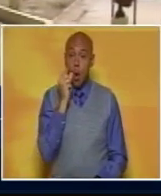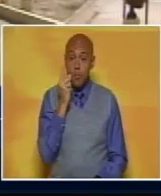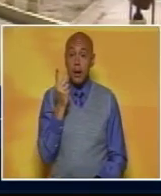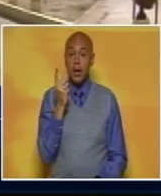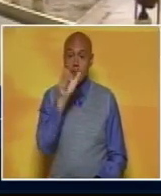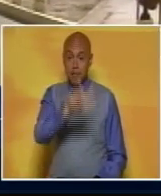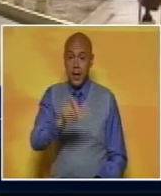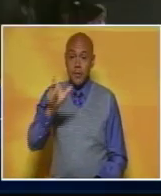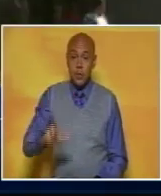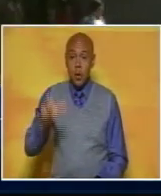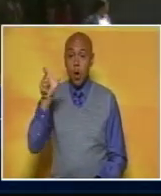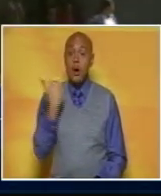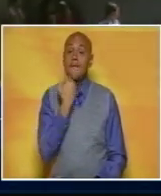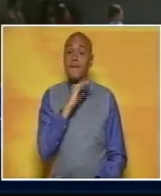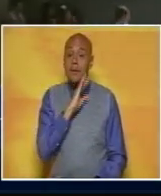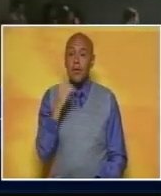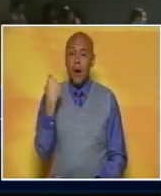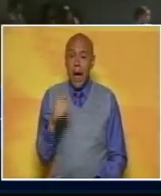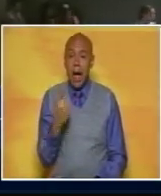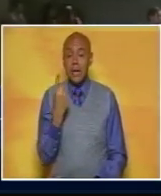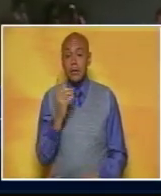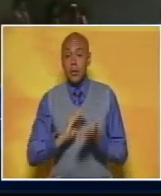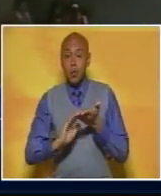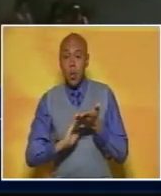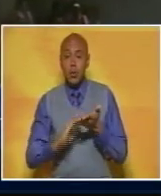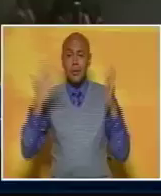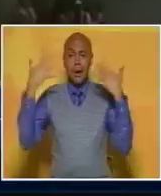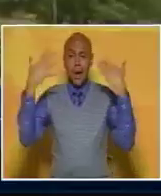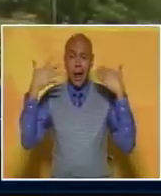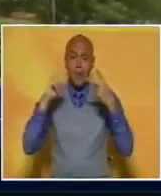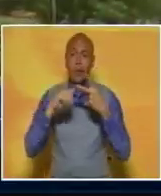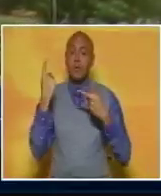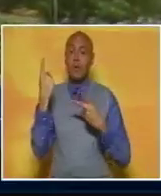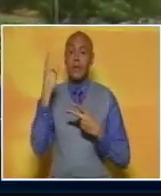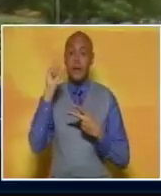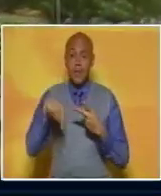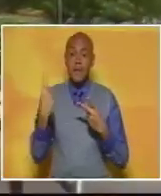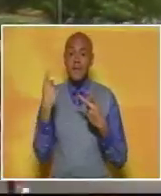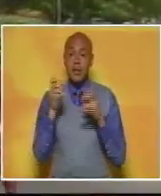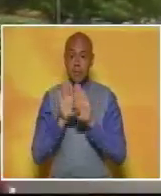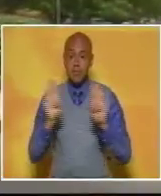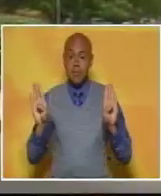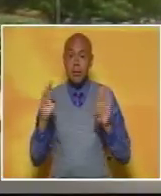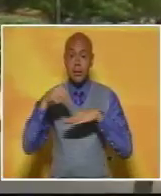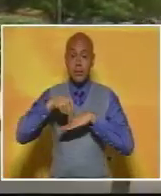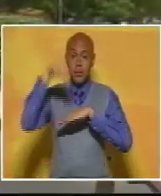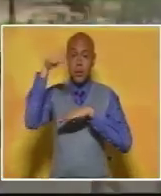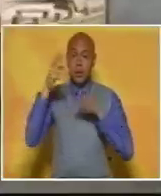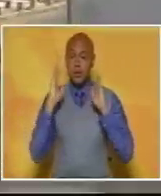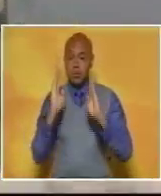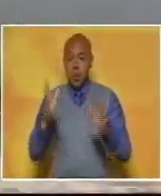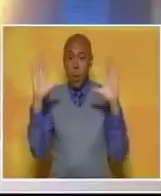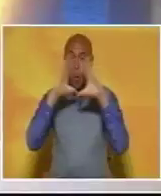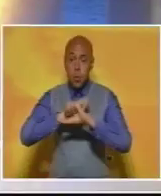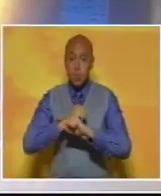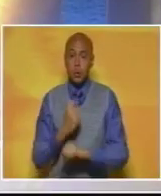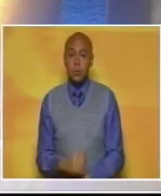pacientes aseguraron que tratan de sobrellevar la situación ante el calor, la falta de ascensores y pasillos oscuros.